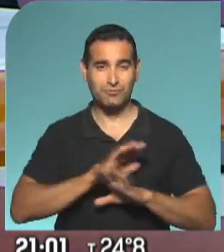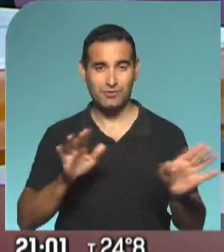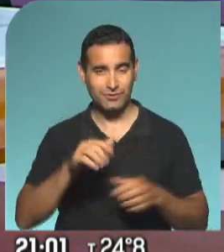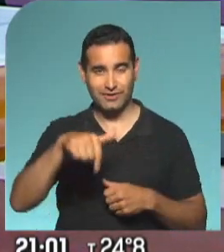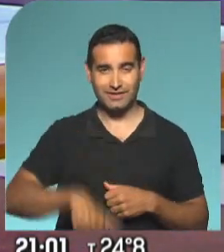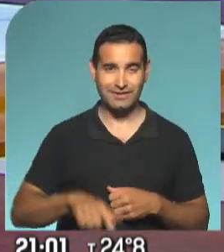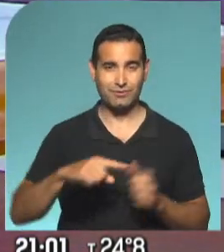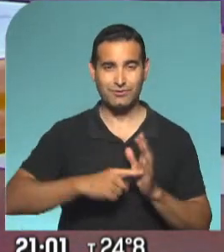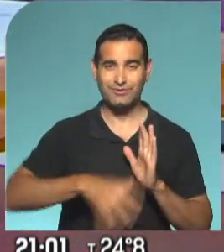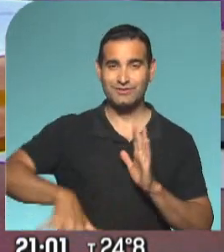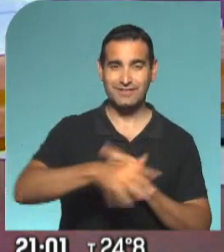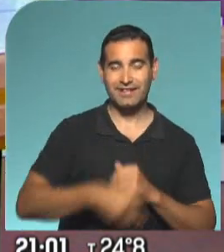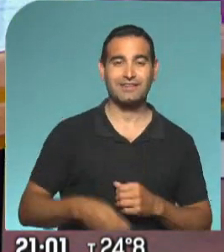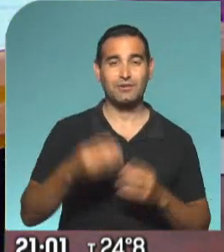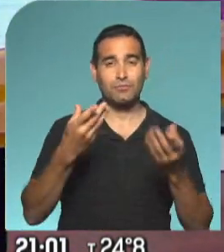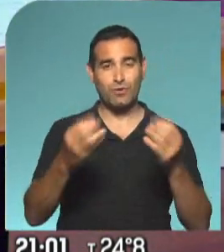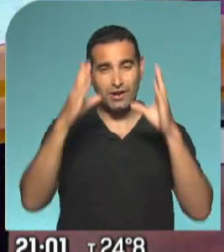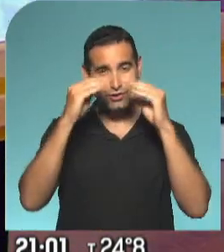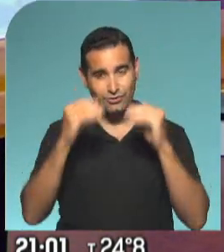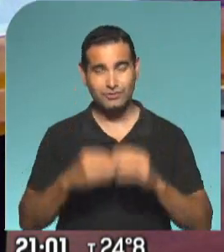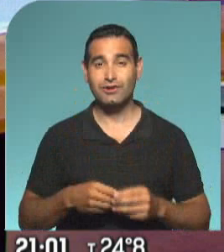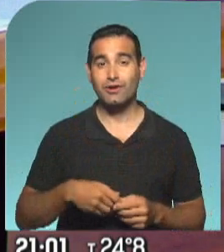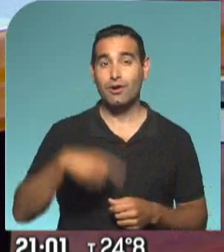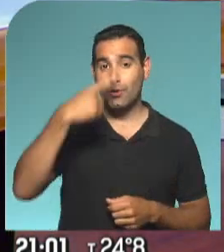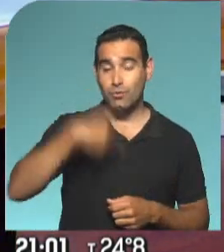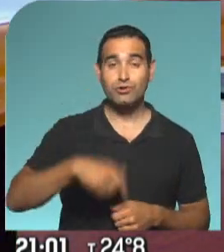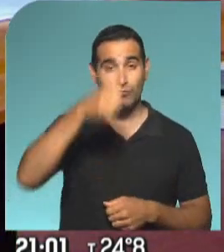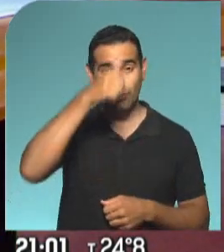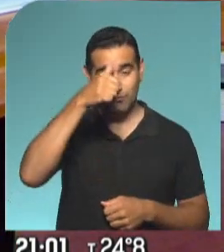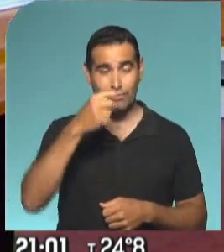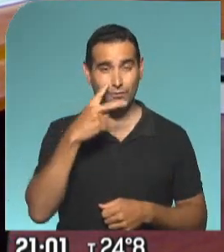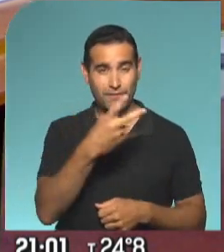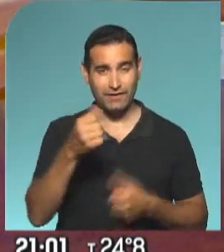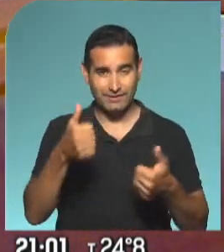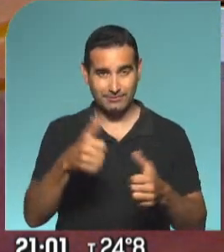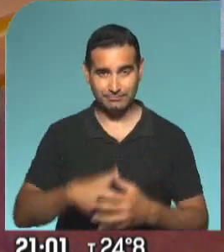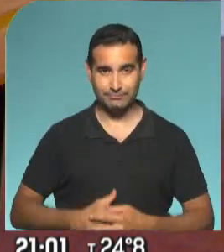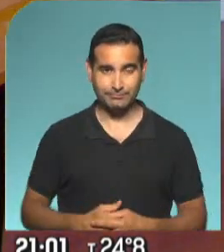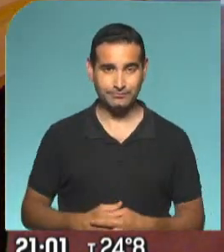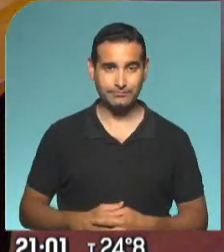compartiendo en la Ciudad de Buenos Aires. Que tengan muy buenas noches y un excelente último domingo del 2020.